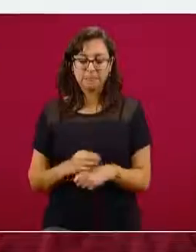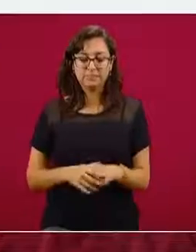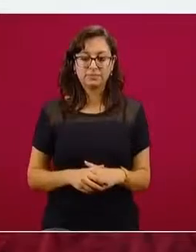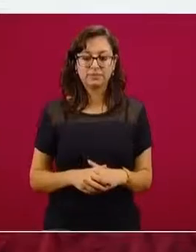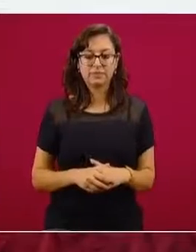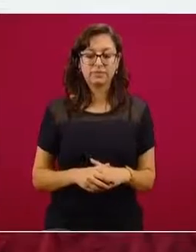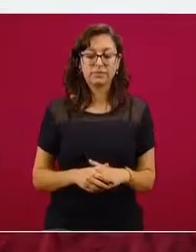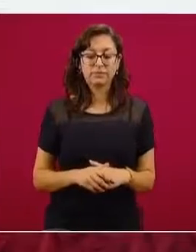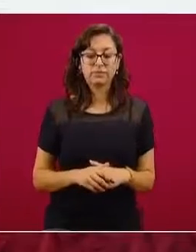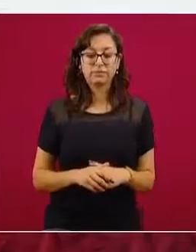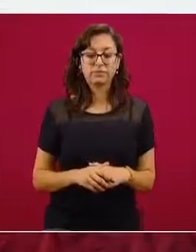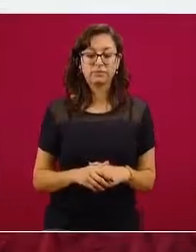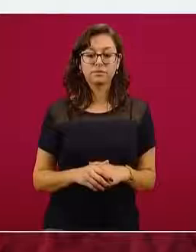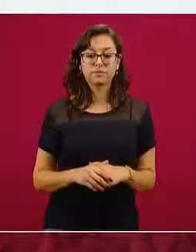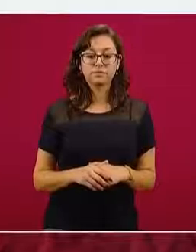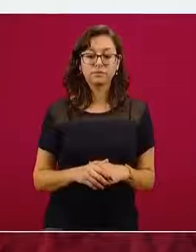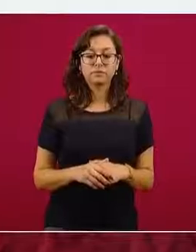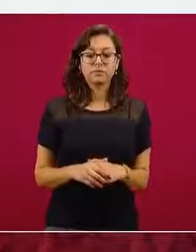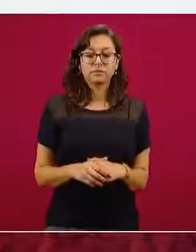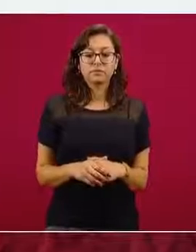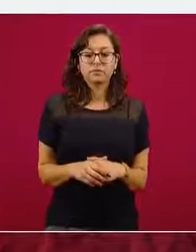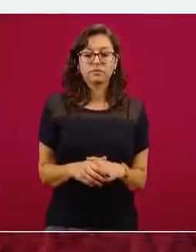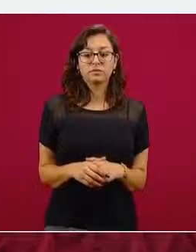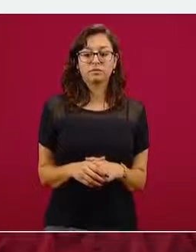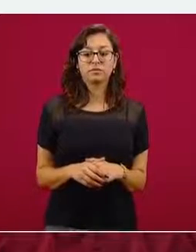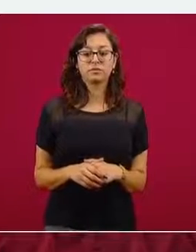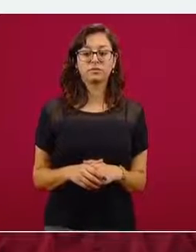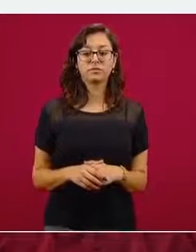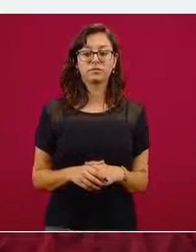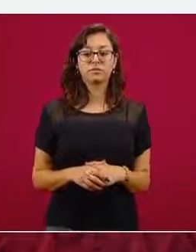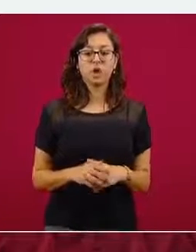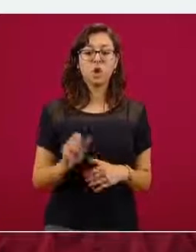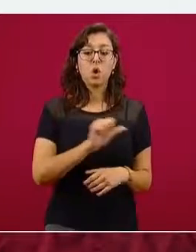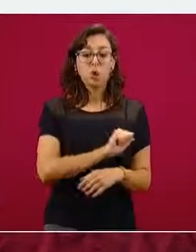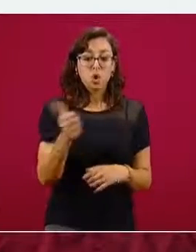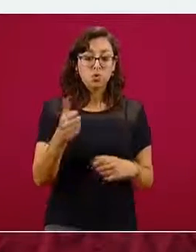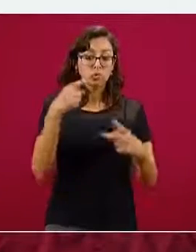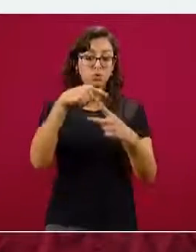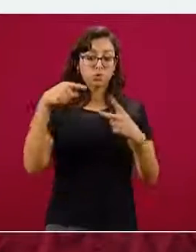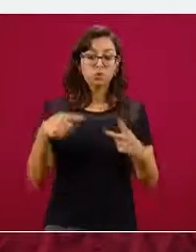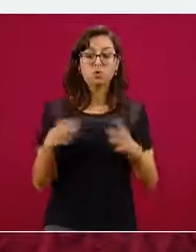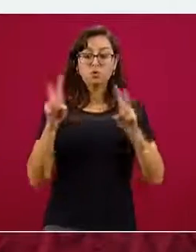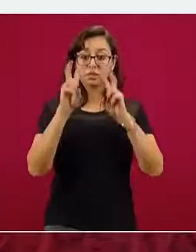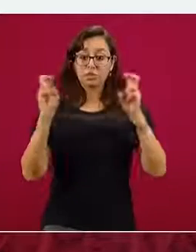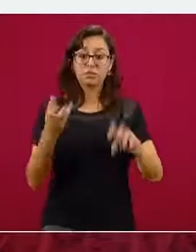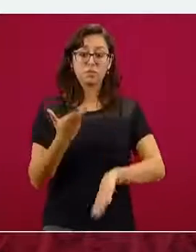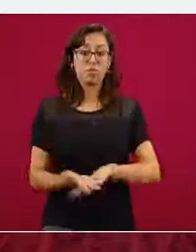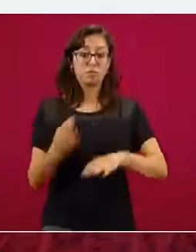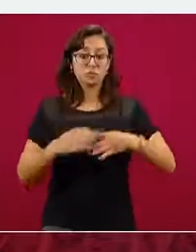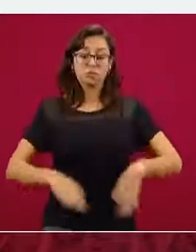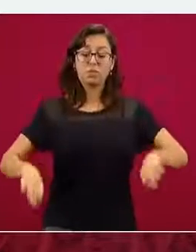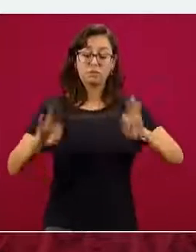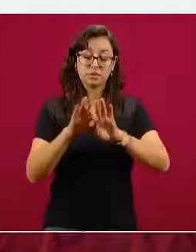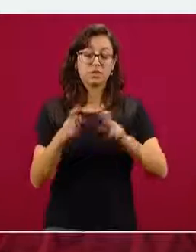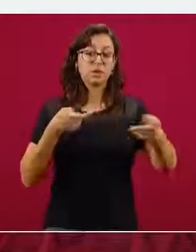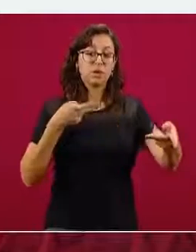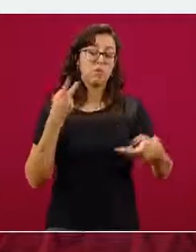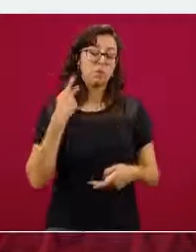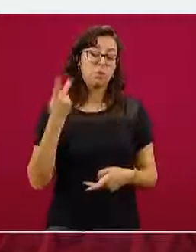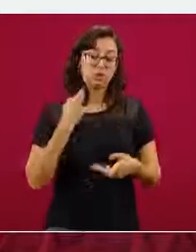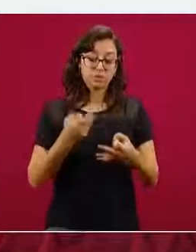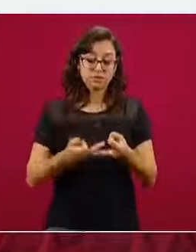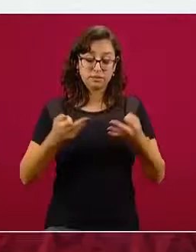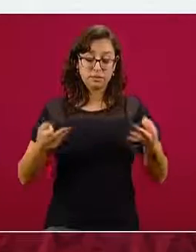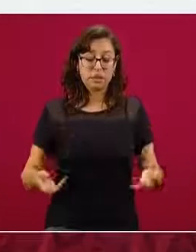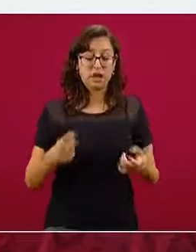Otros dos casos que creo que son relevantes en el marco de la Política Nacional de Suelo. El primero es en el municipio